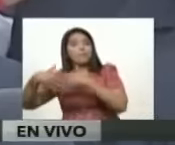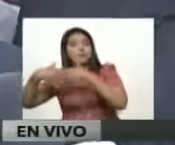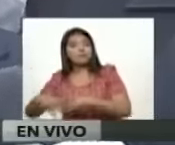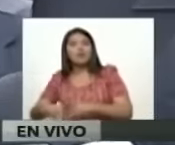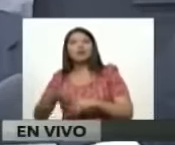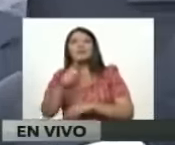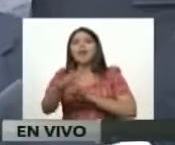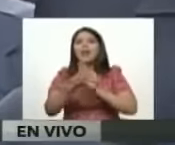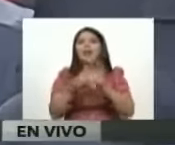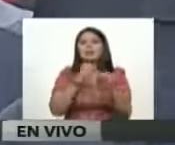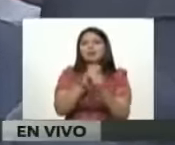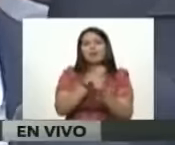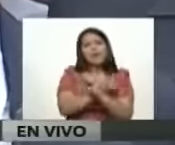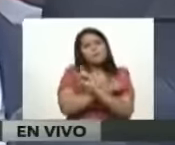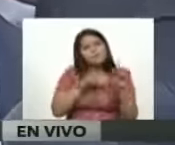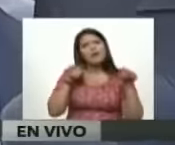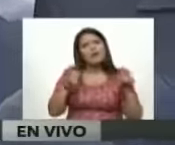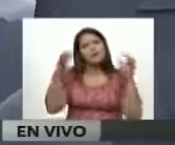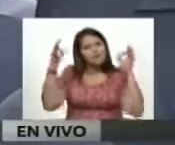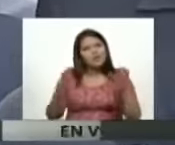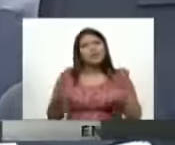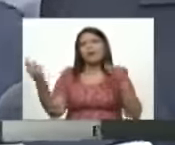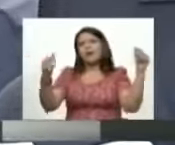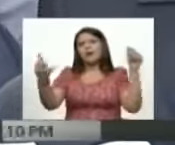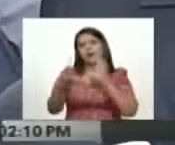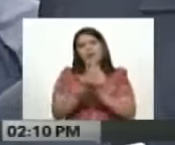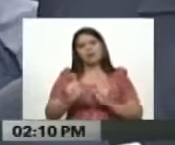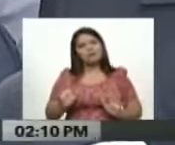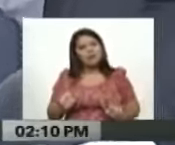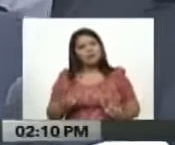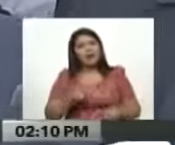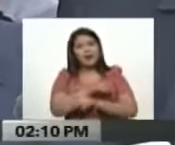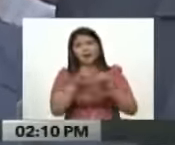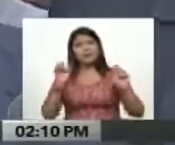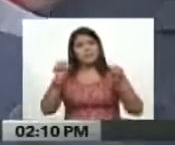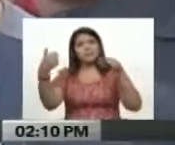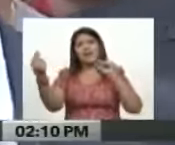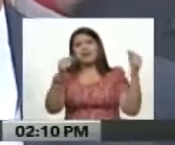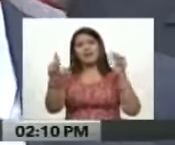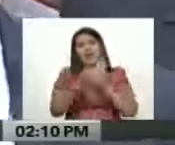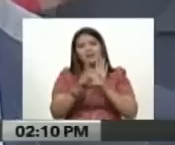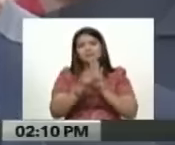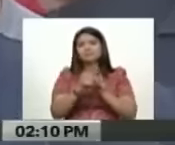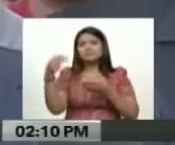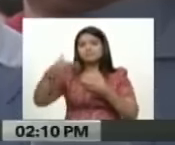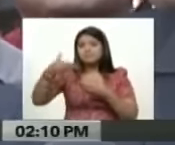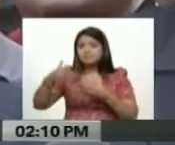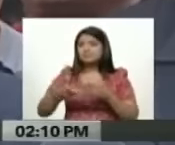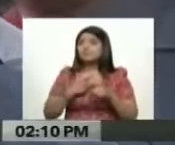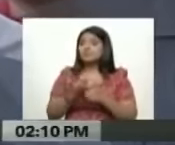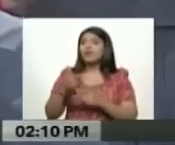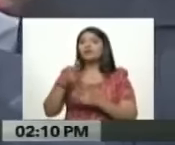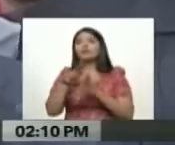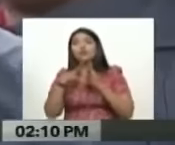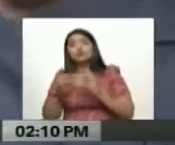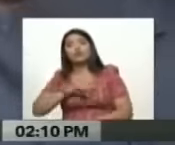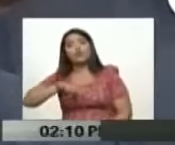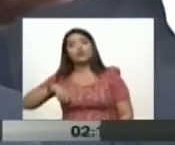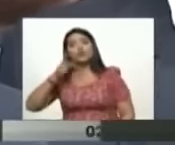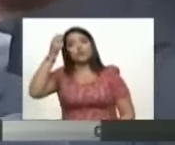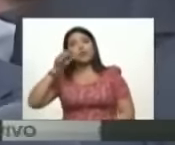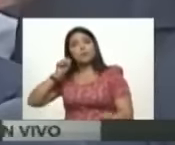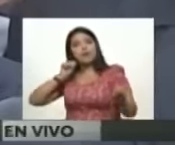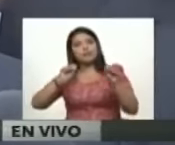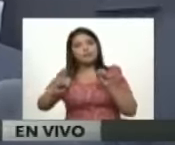de la ley del trabajo. Ellos en algún momento van a tocar ese tema. Ellos en algún momento van a tocar el tema de la ley de hidrocarburos y ahí estarán los diputados de la revolución para